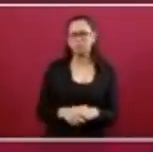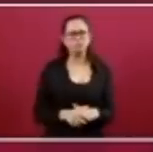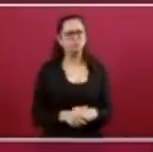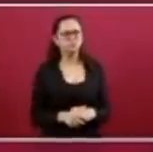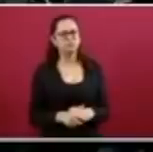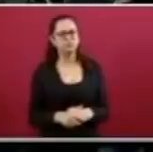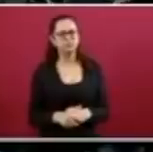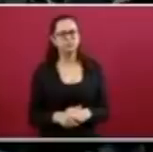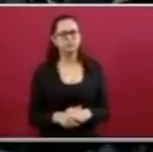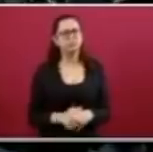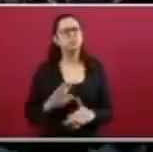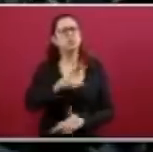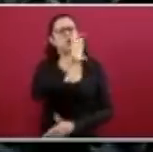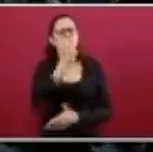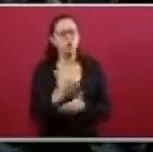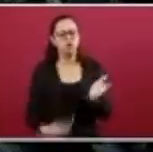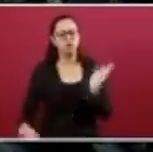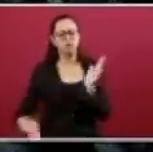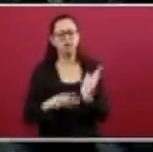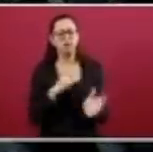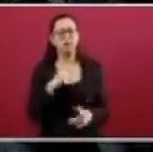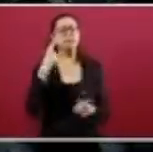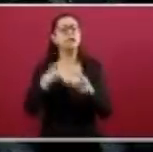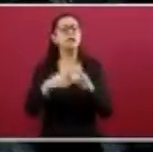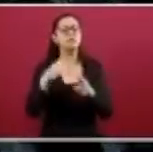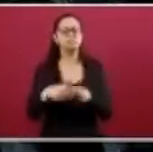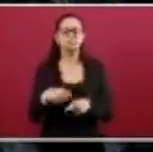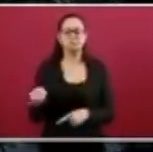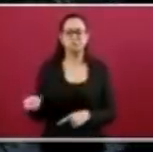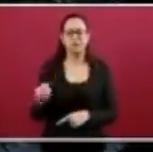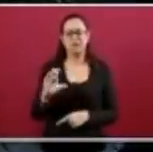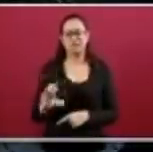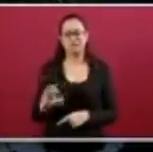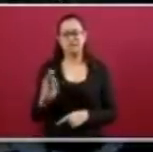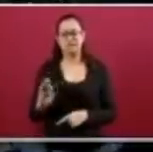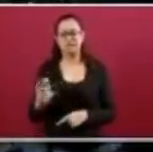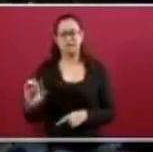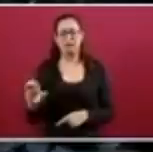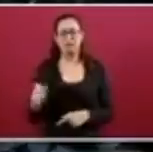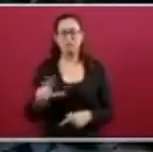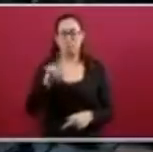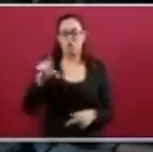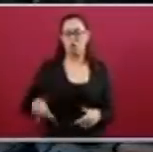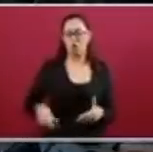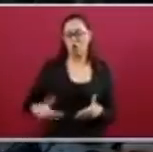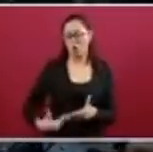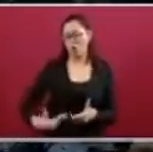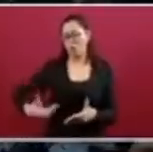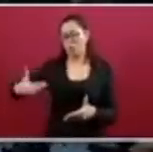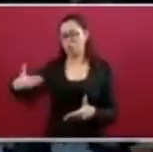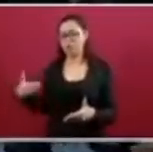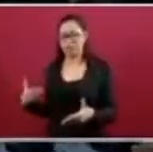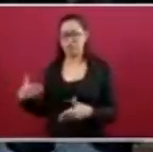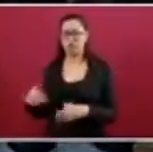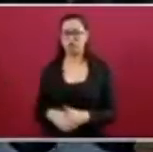Los contratos fueron firmados por la CFE en el gobierno anterior.